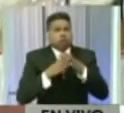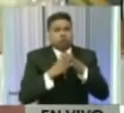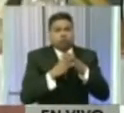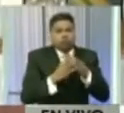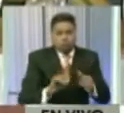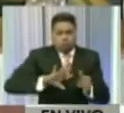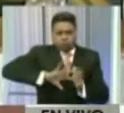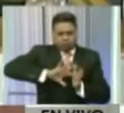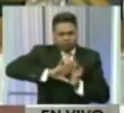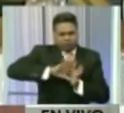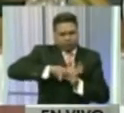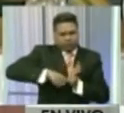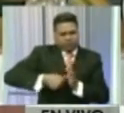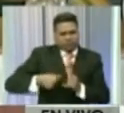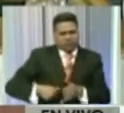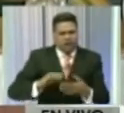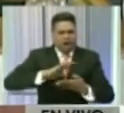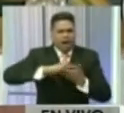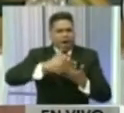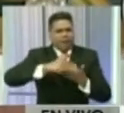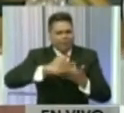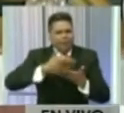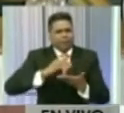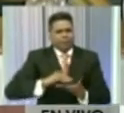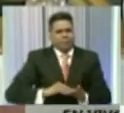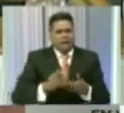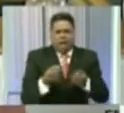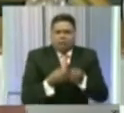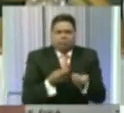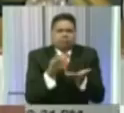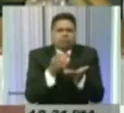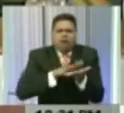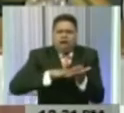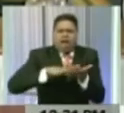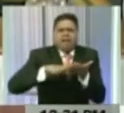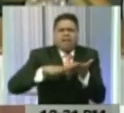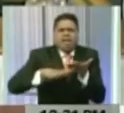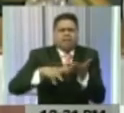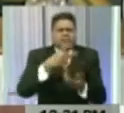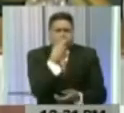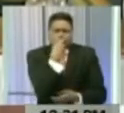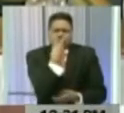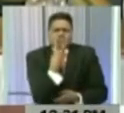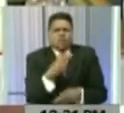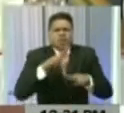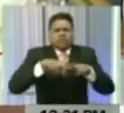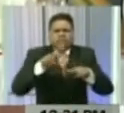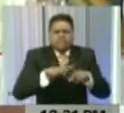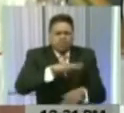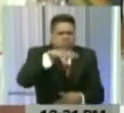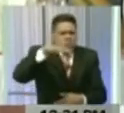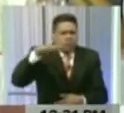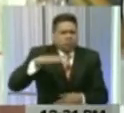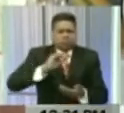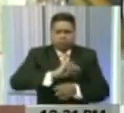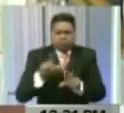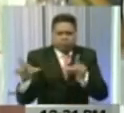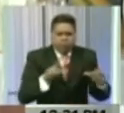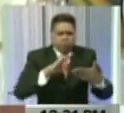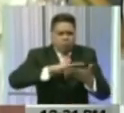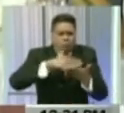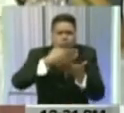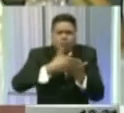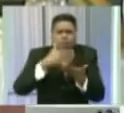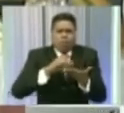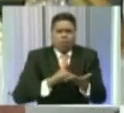ellos, son las canaimitas que tienen nuestros muchachos gratis. El más humilde de los niños venezolanos tiene una computadora. Más